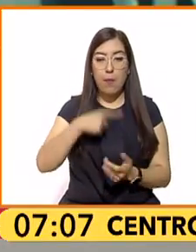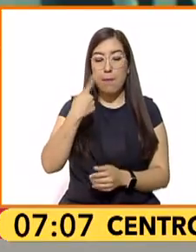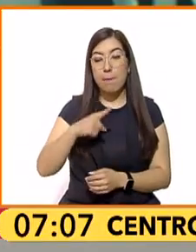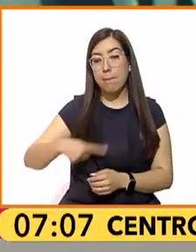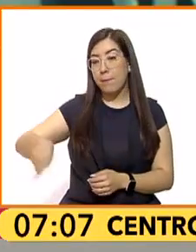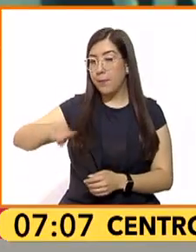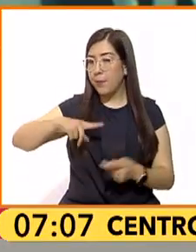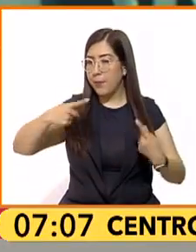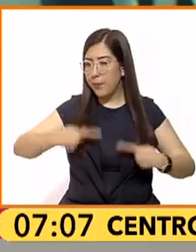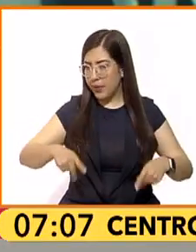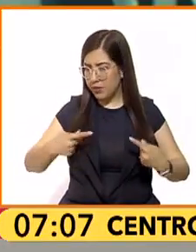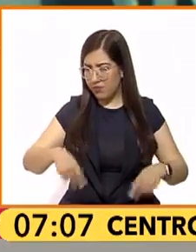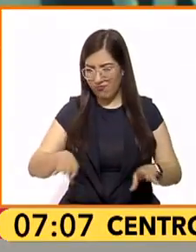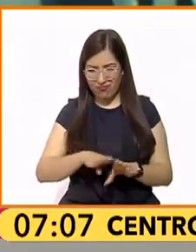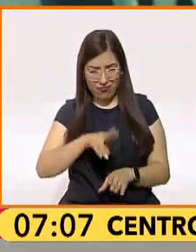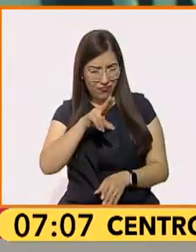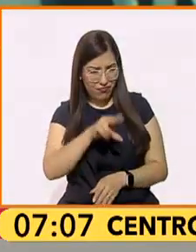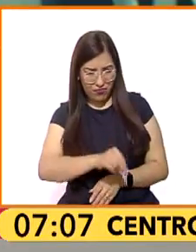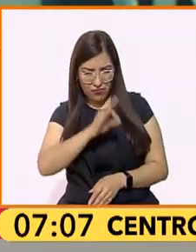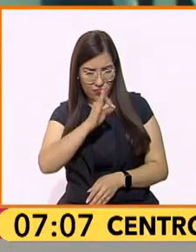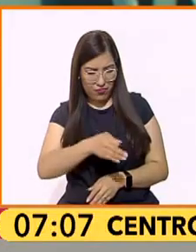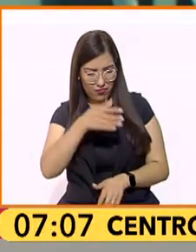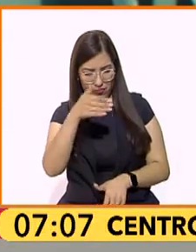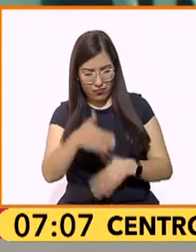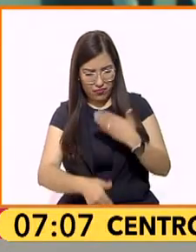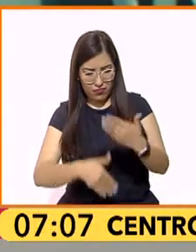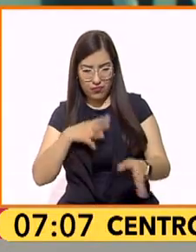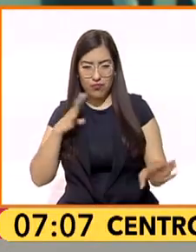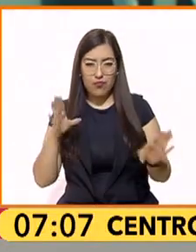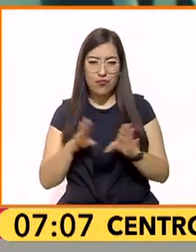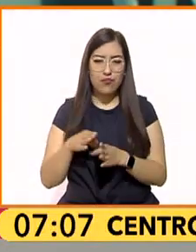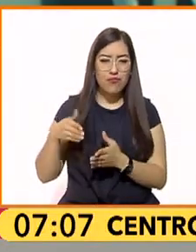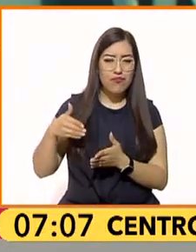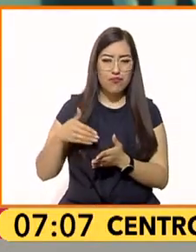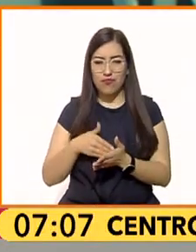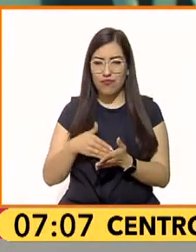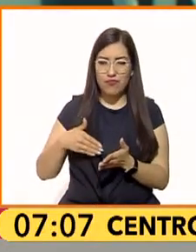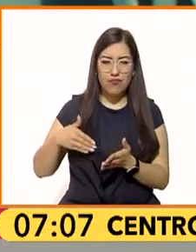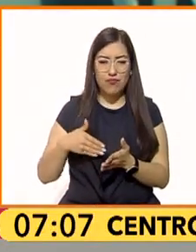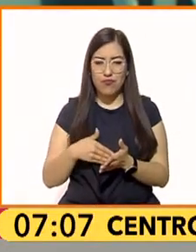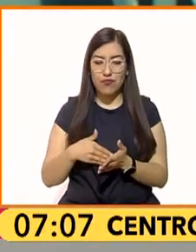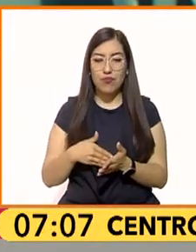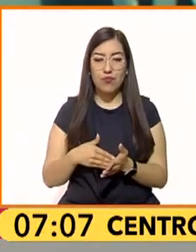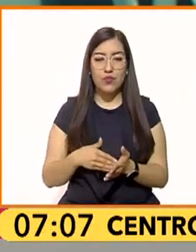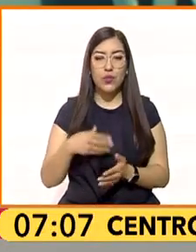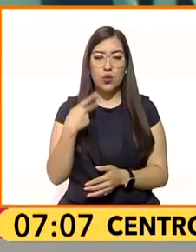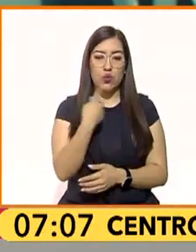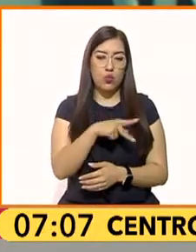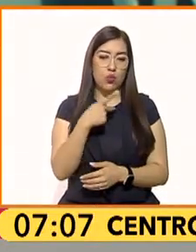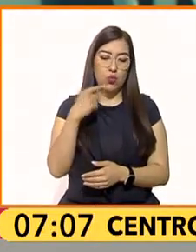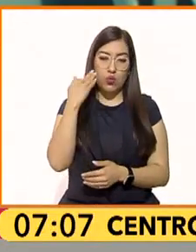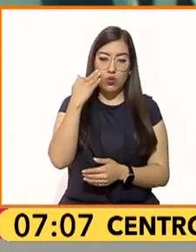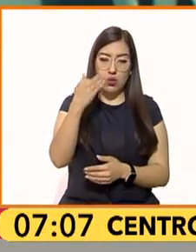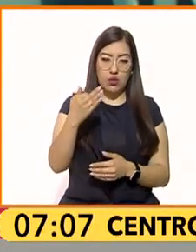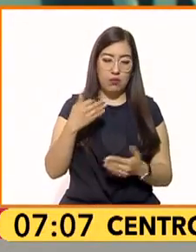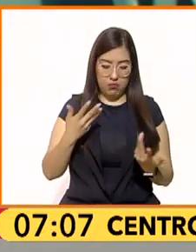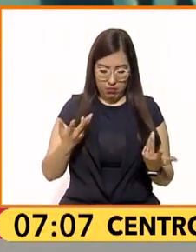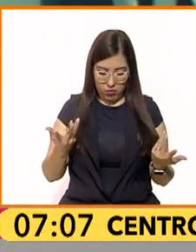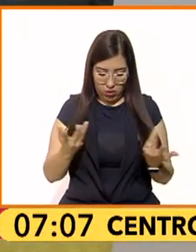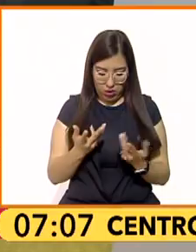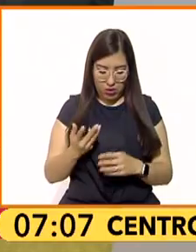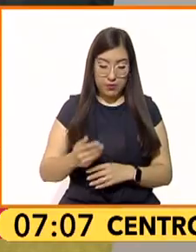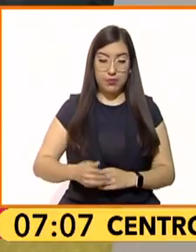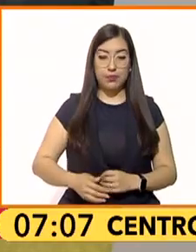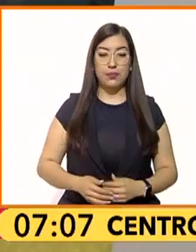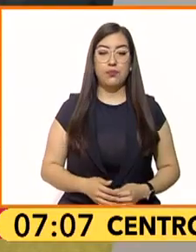le permitieran avanzar y le pusieran una serie de obstáculos a lo largo de su papado, y que bueno, a